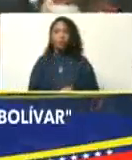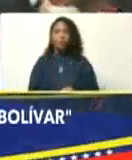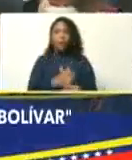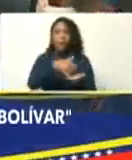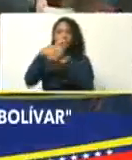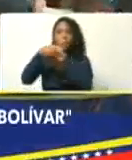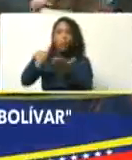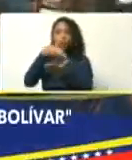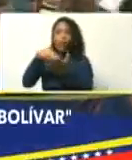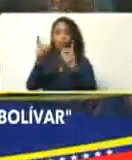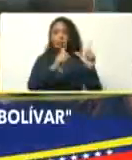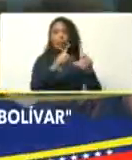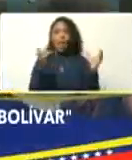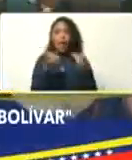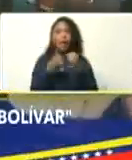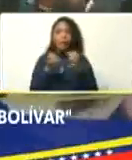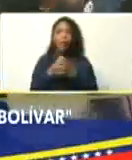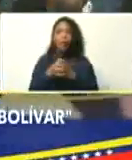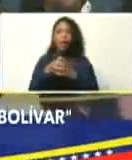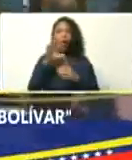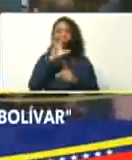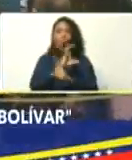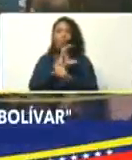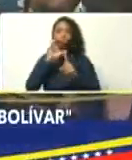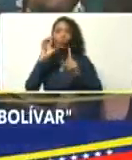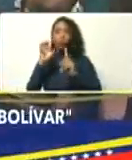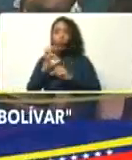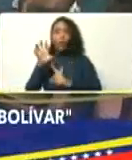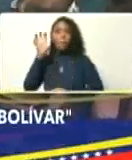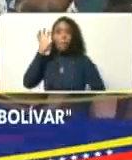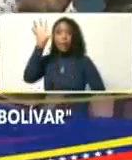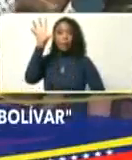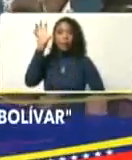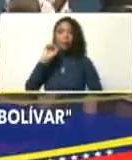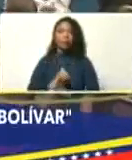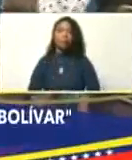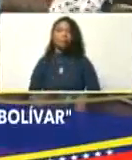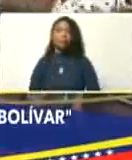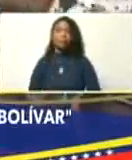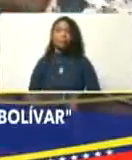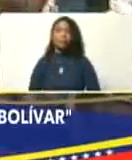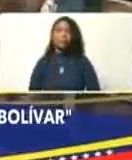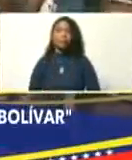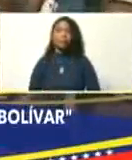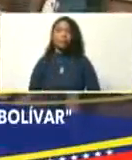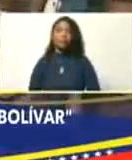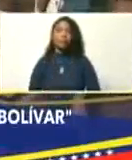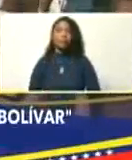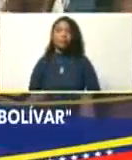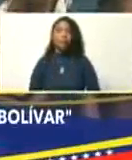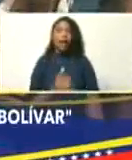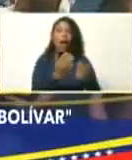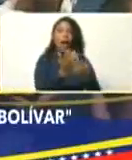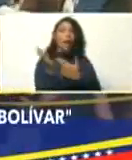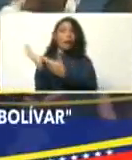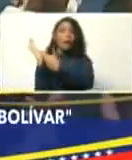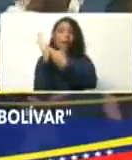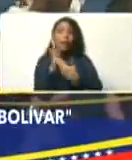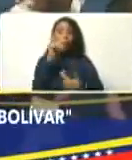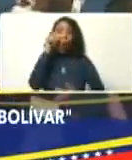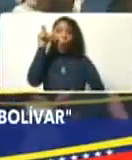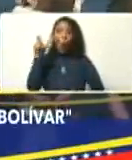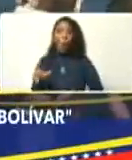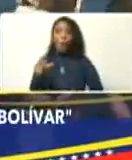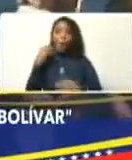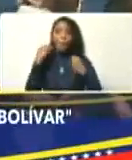Al equipo del programa Cultivando Patria, recibe Wilmar Castro Soteldo, ministro del Poder Popular